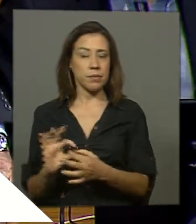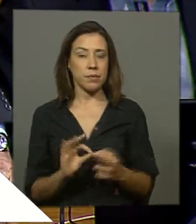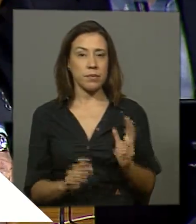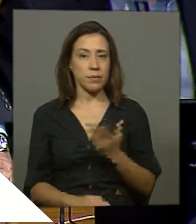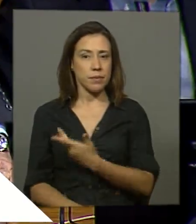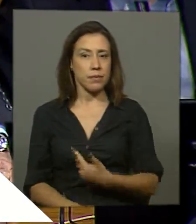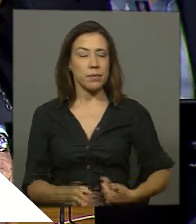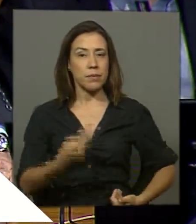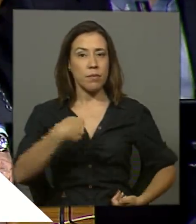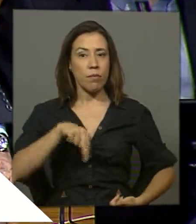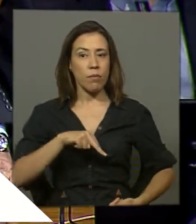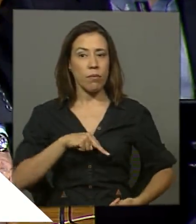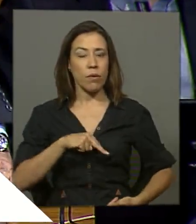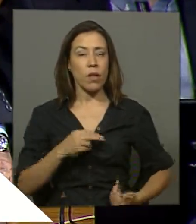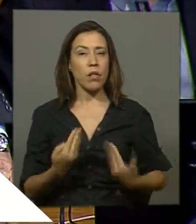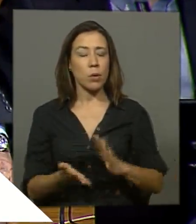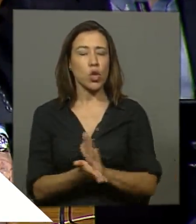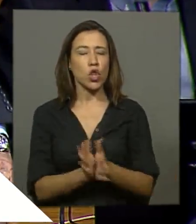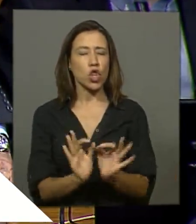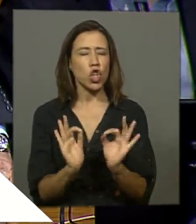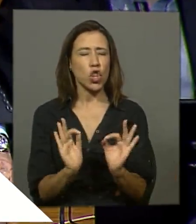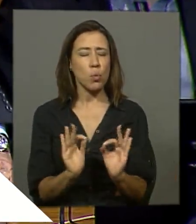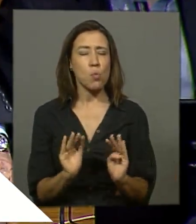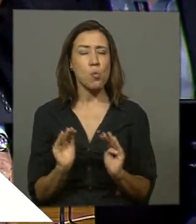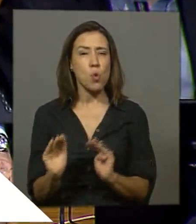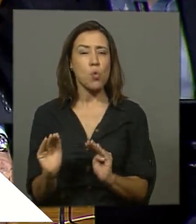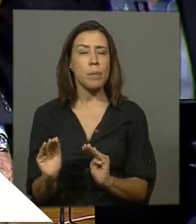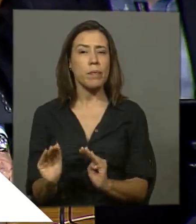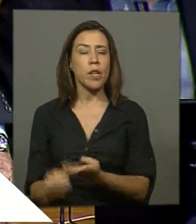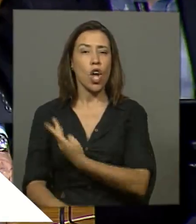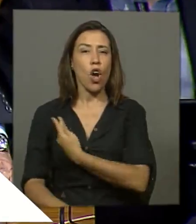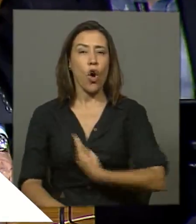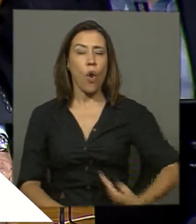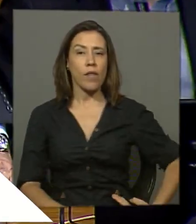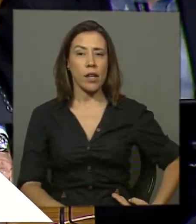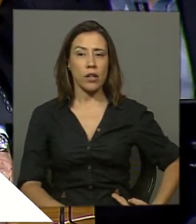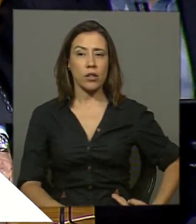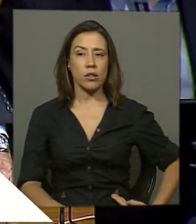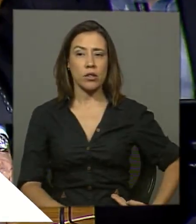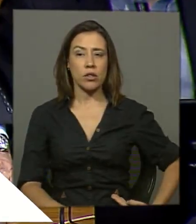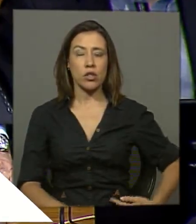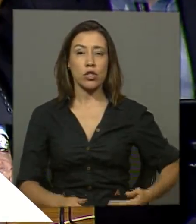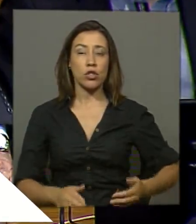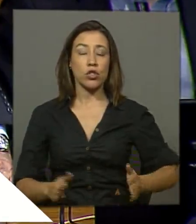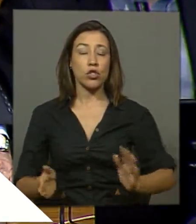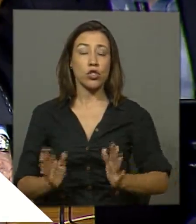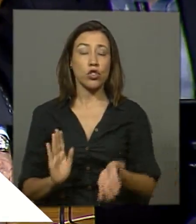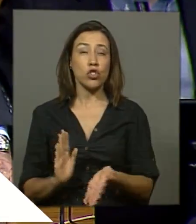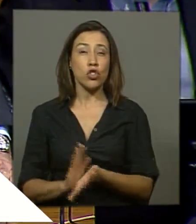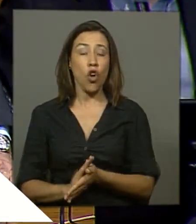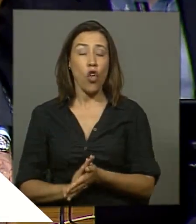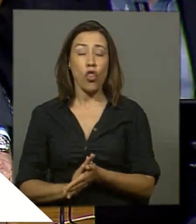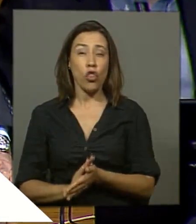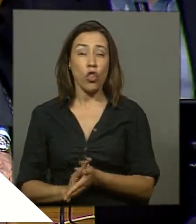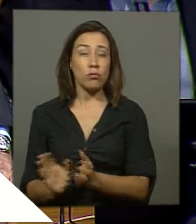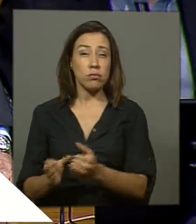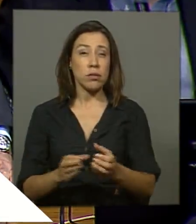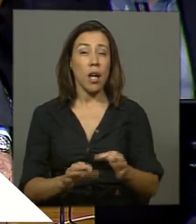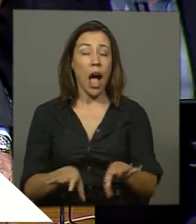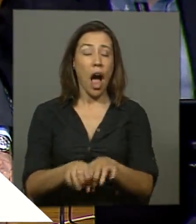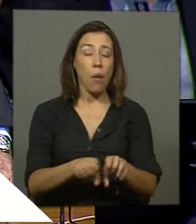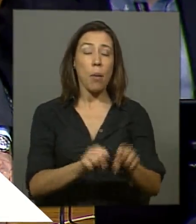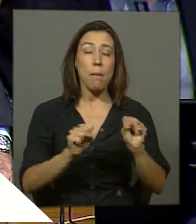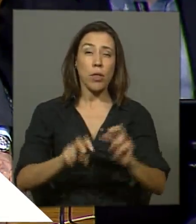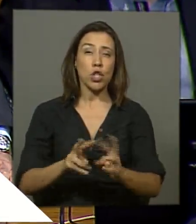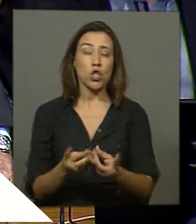presidente que nosotros prestamos todo nuestro apoyo al gobierno a todas las fuerzas que estén acordes a